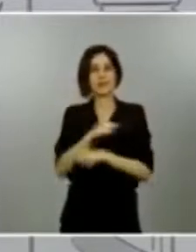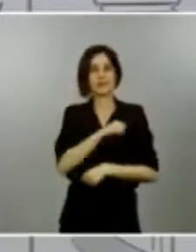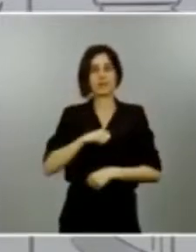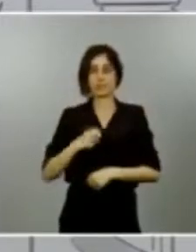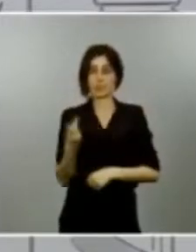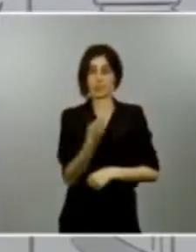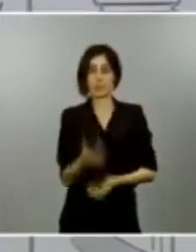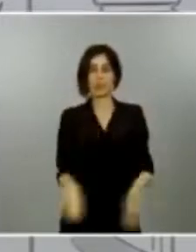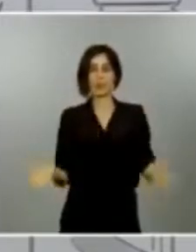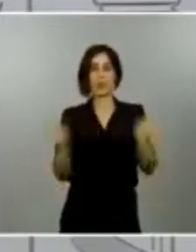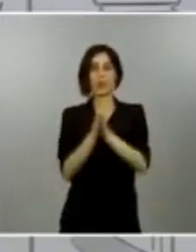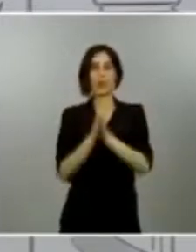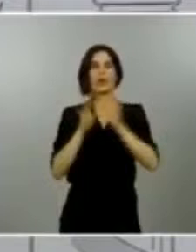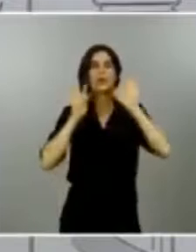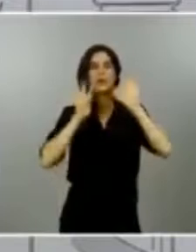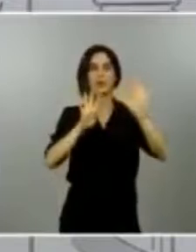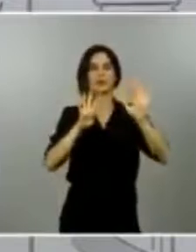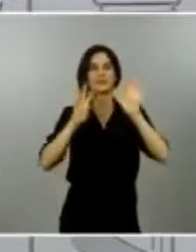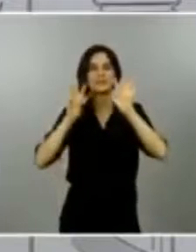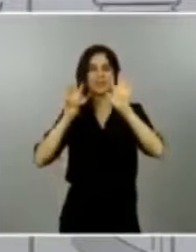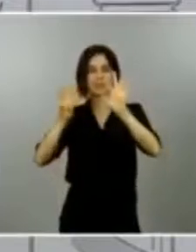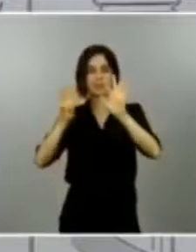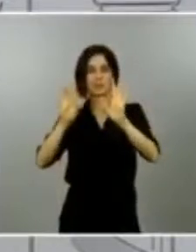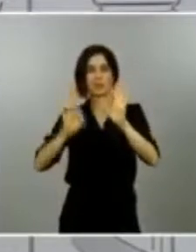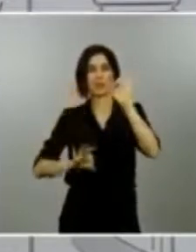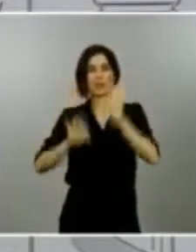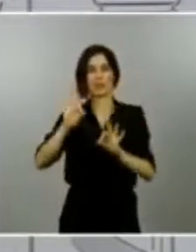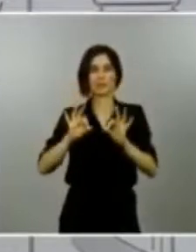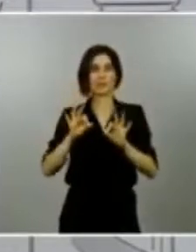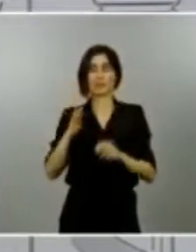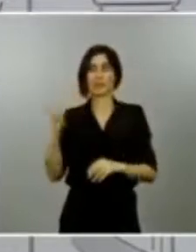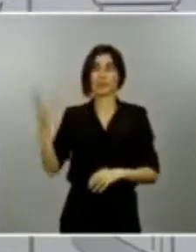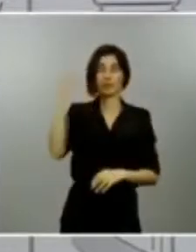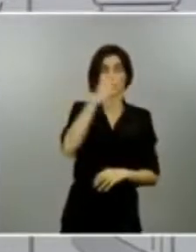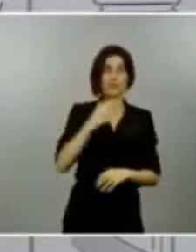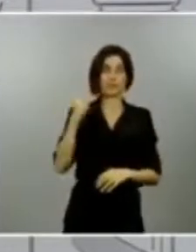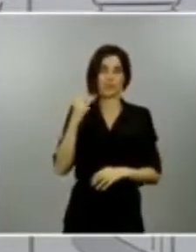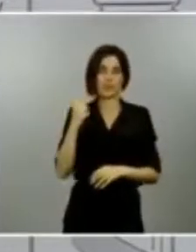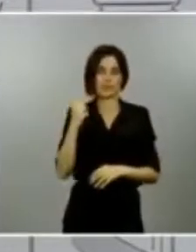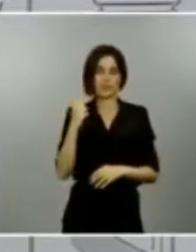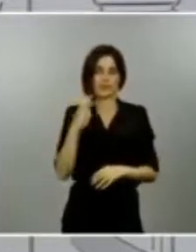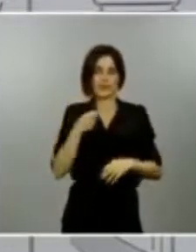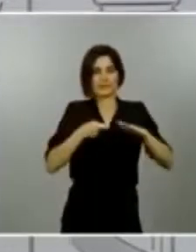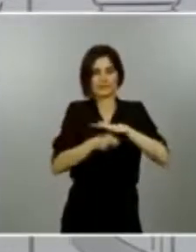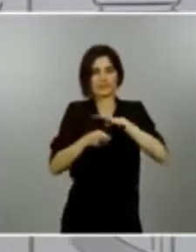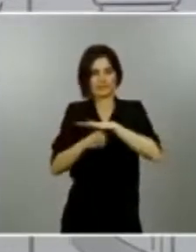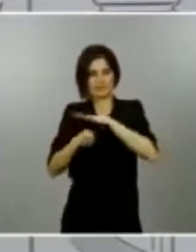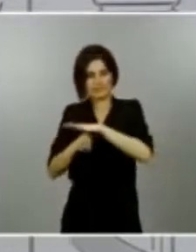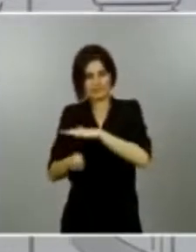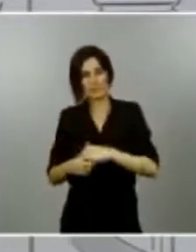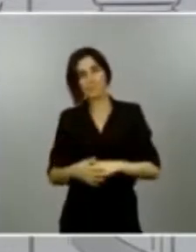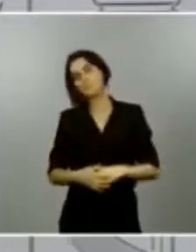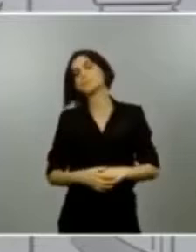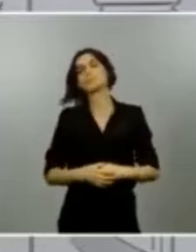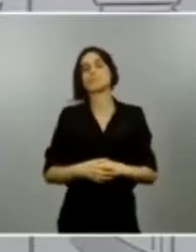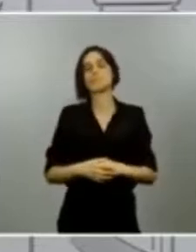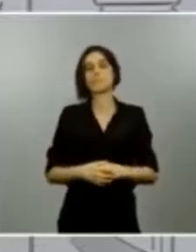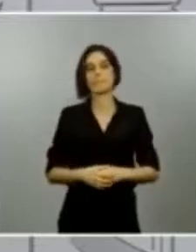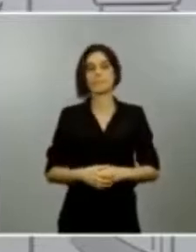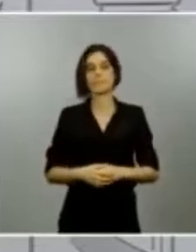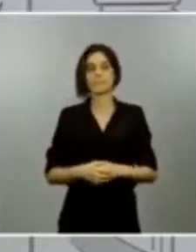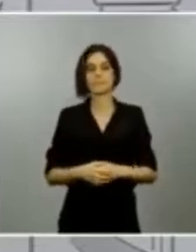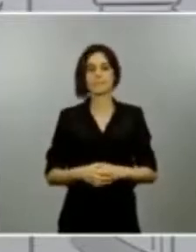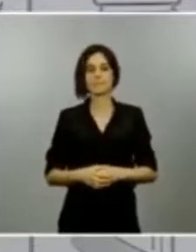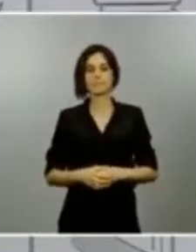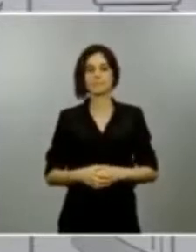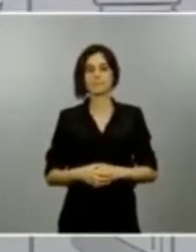el 98 por ciento del conjunto de operaciones respecto a estar aquí